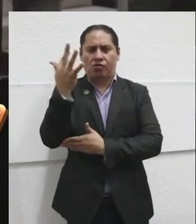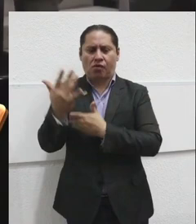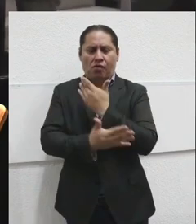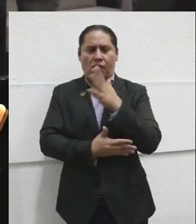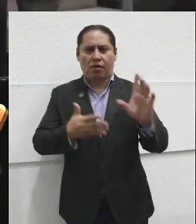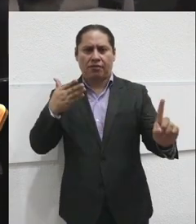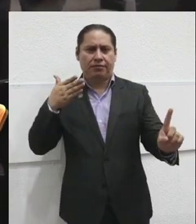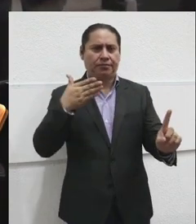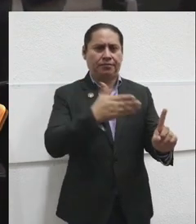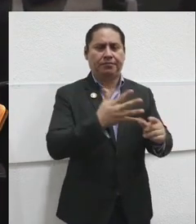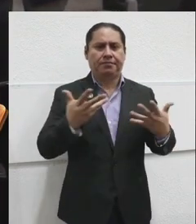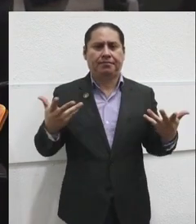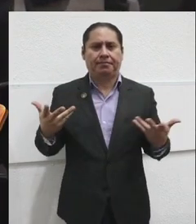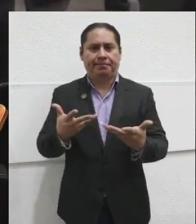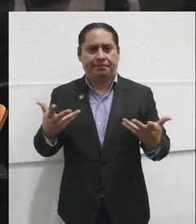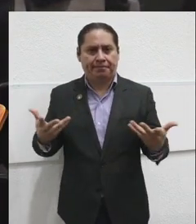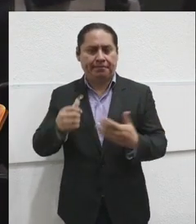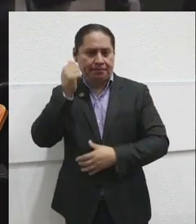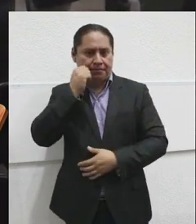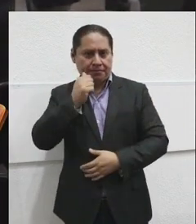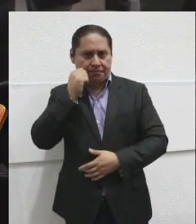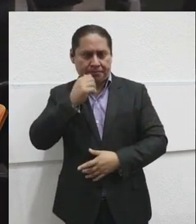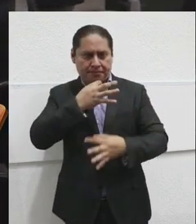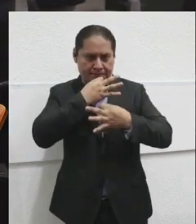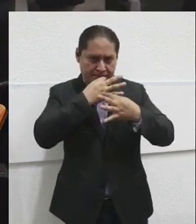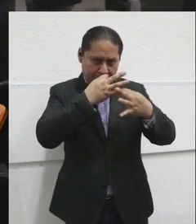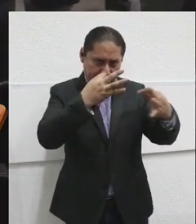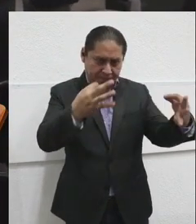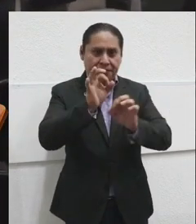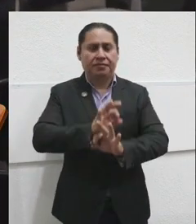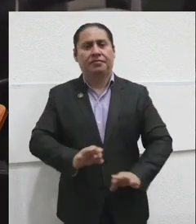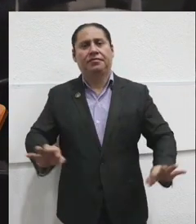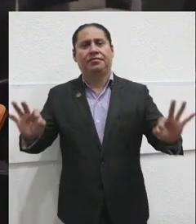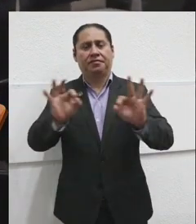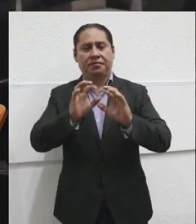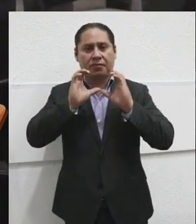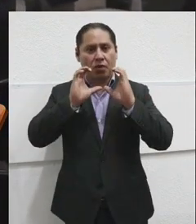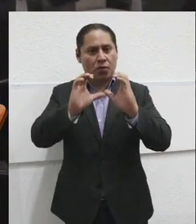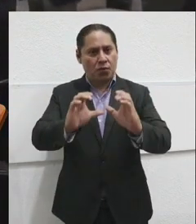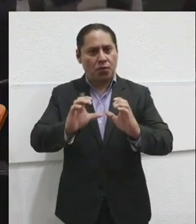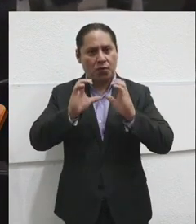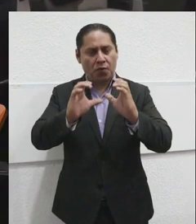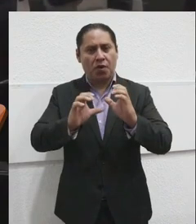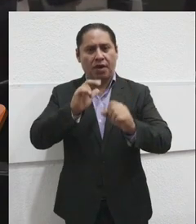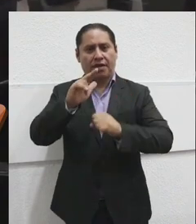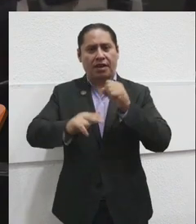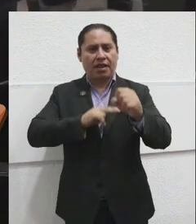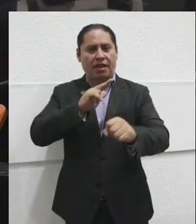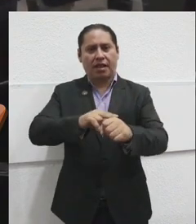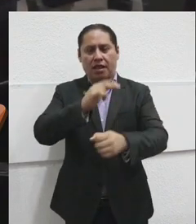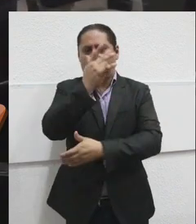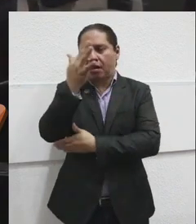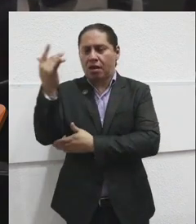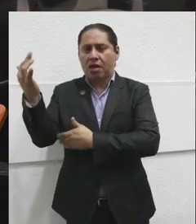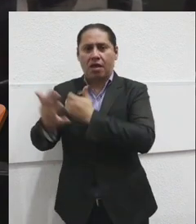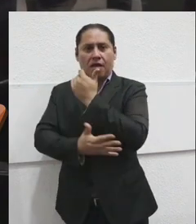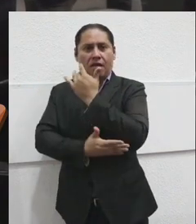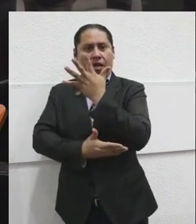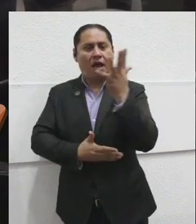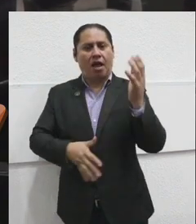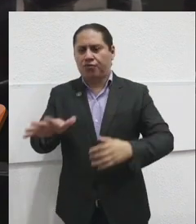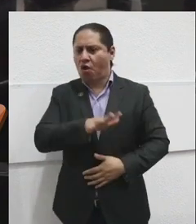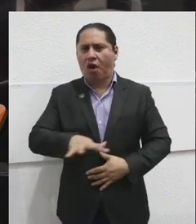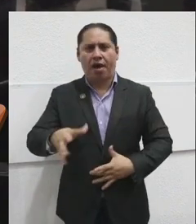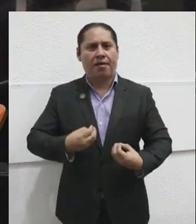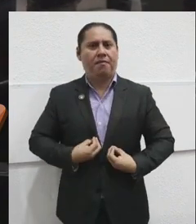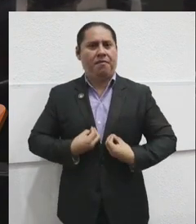objetivo de hacer hincapié en la importancia del cuidado de la naturaleza y la